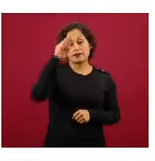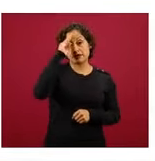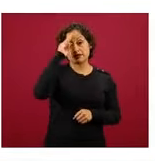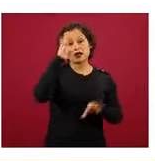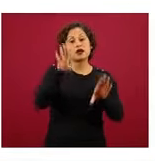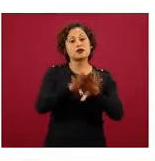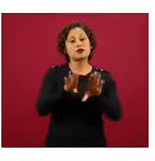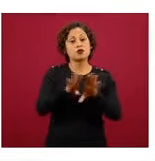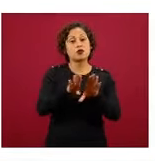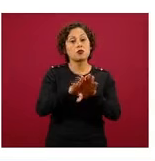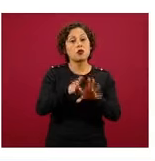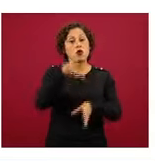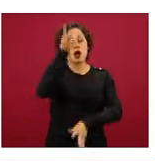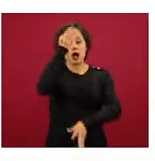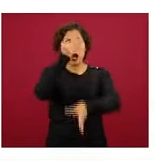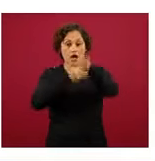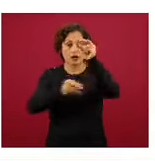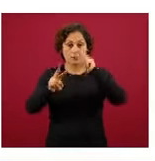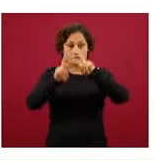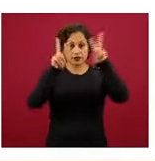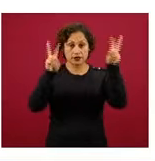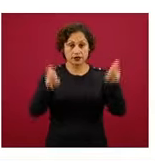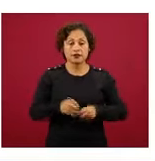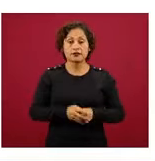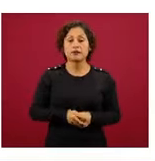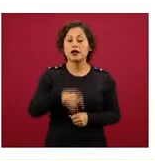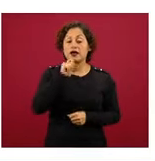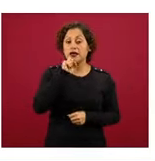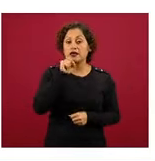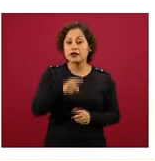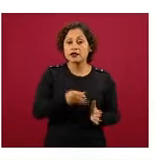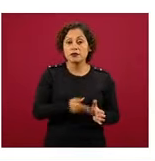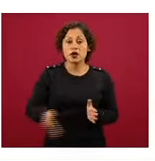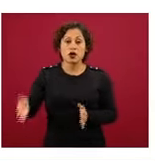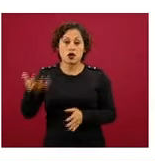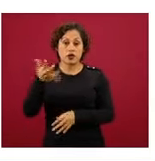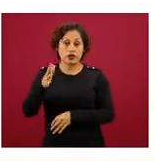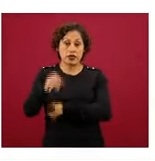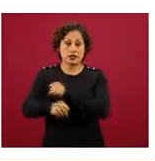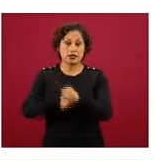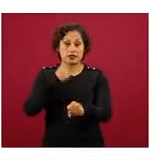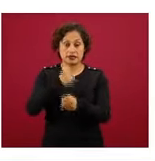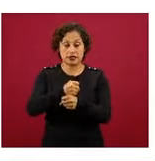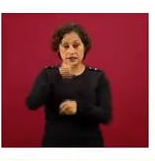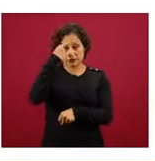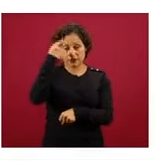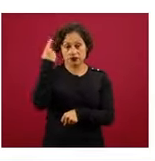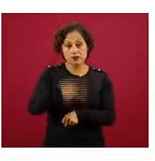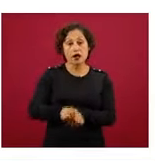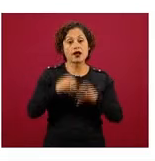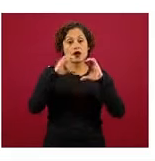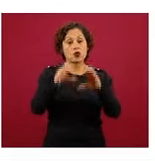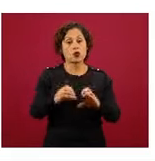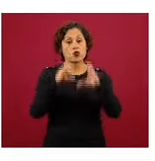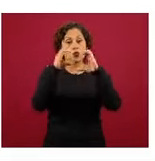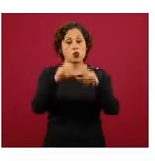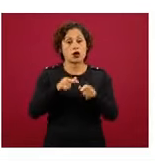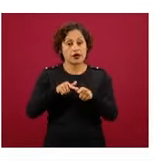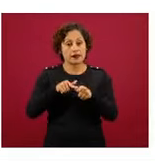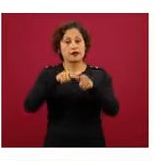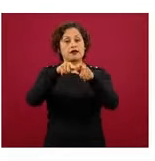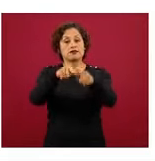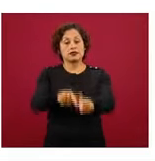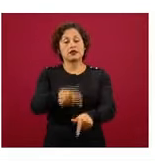contribuyendo al desarrollo, como se propone dentro de la década, de un sistema formal de cuidados a largo plazo, pero de base